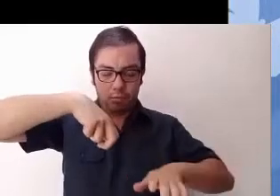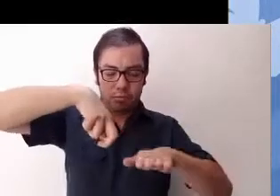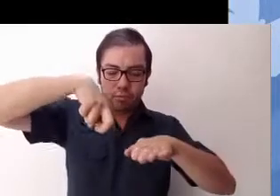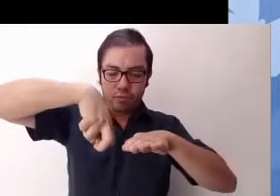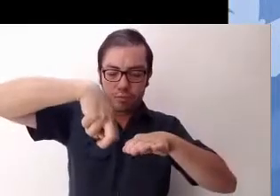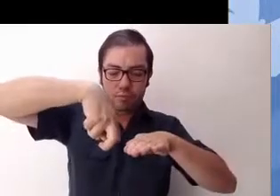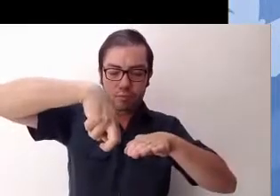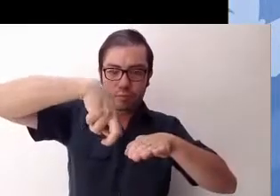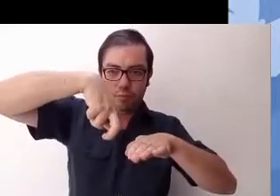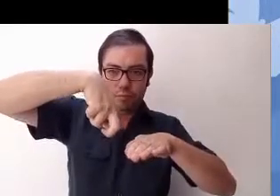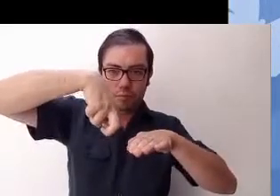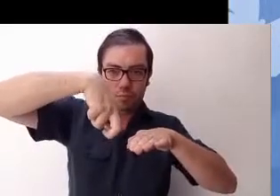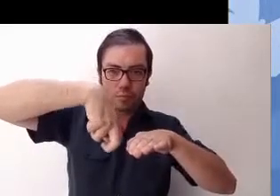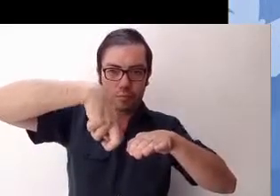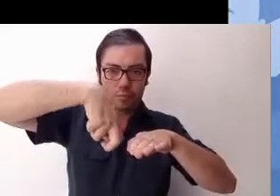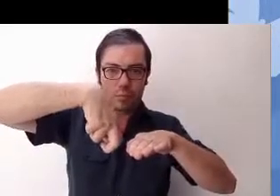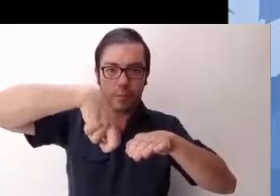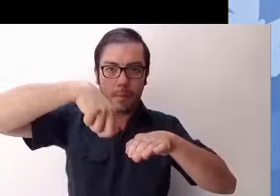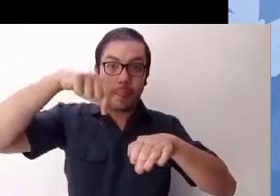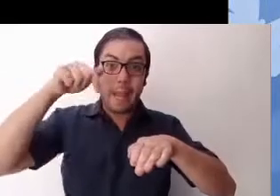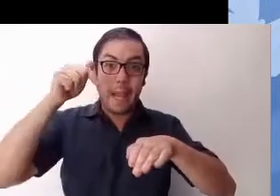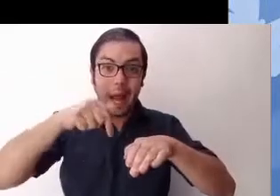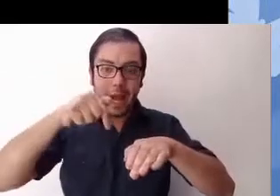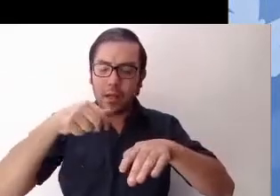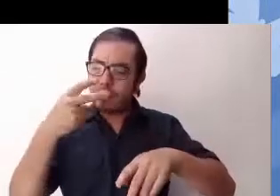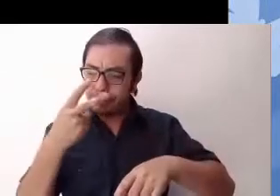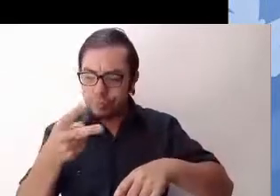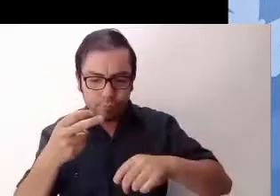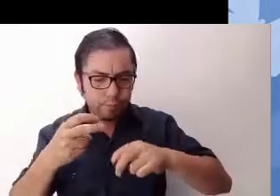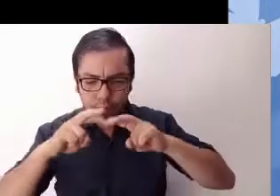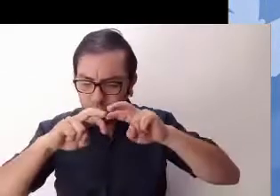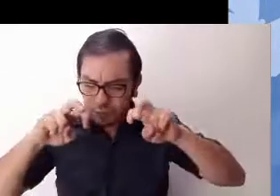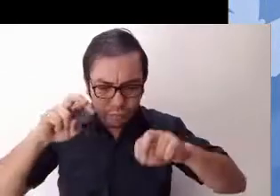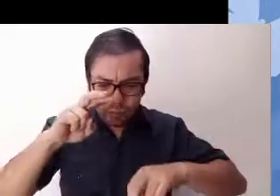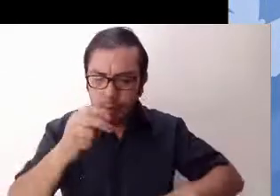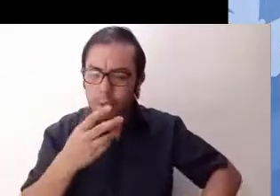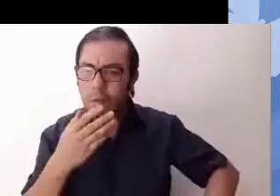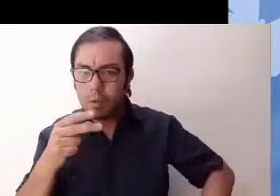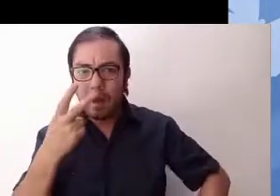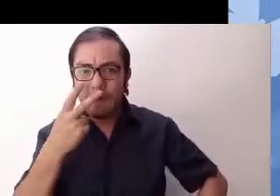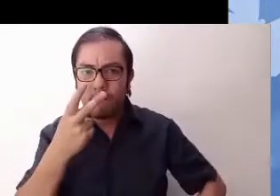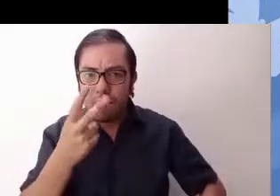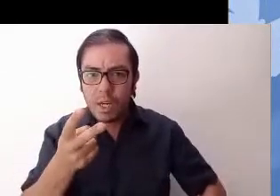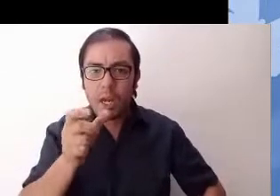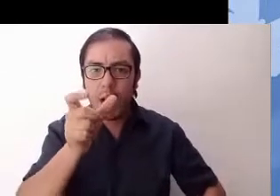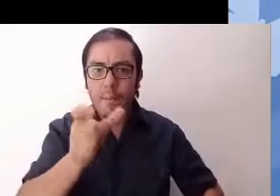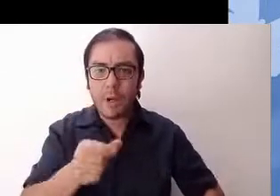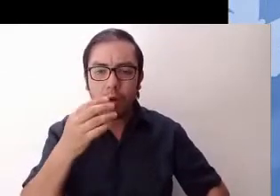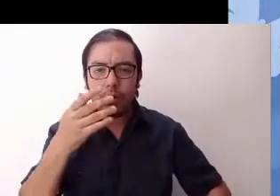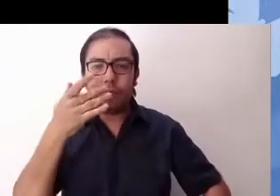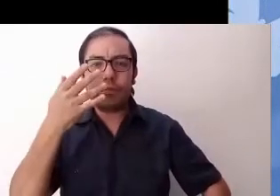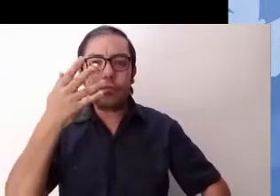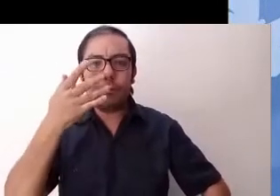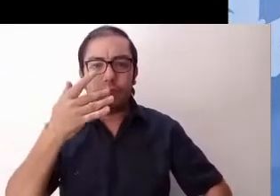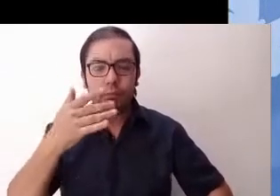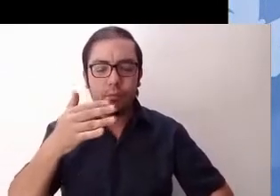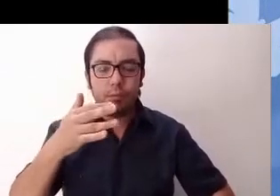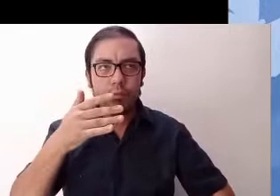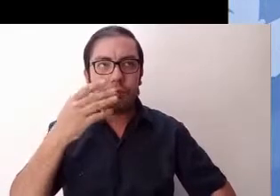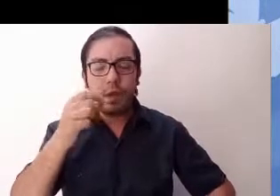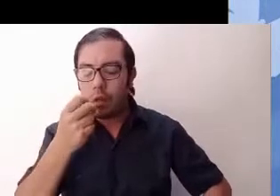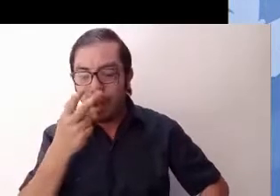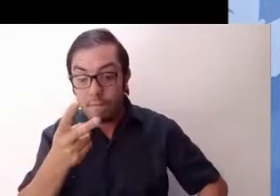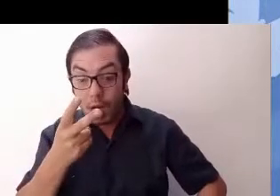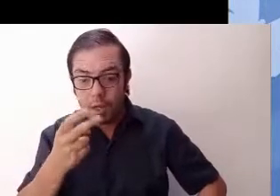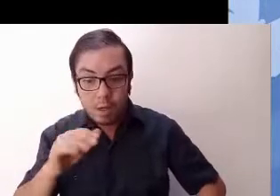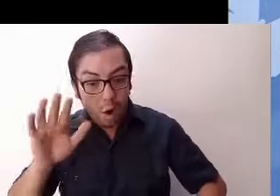cierto?, si la persona respira, si la persona tiene algún signo de que está consciente. Si no, comenzamos con el masaje cardíaco. ¿Cómo se hace